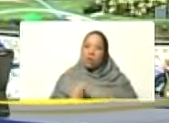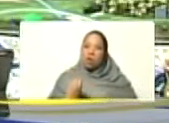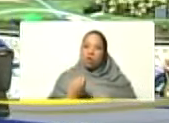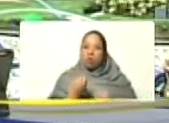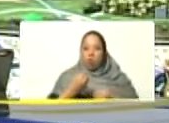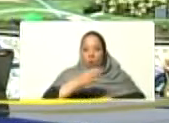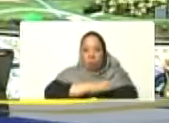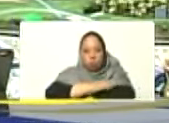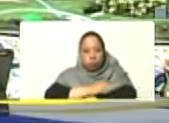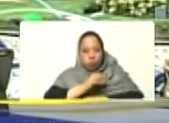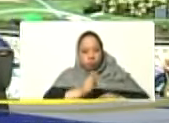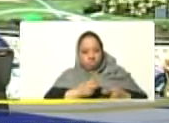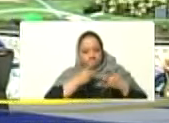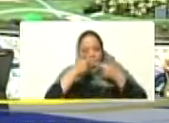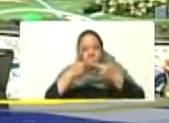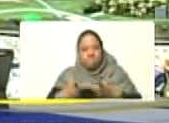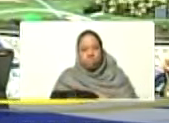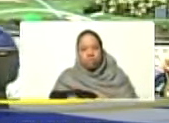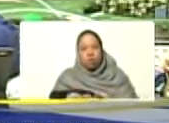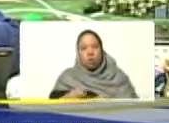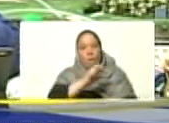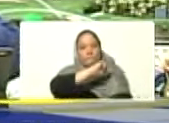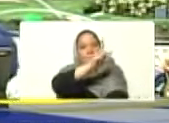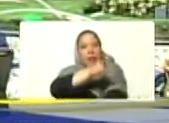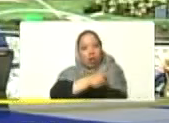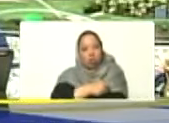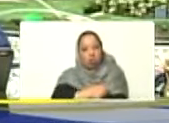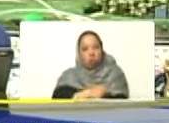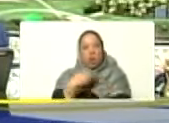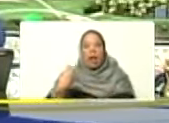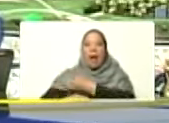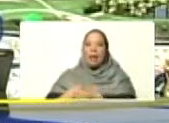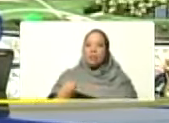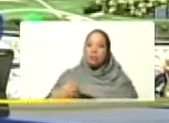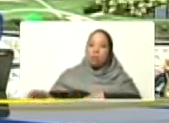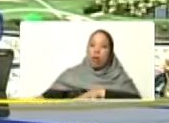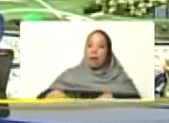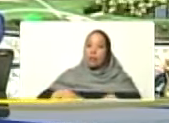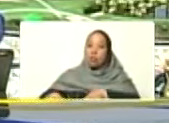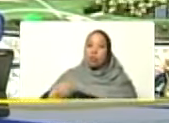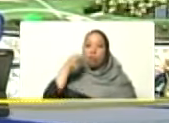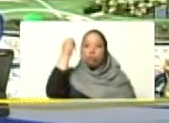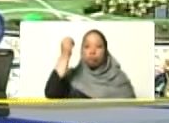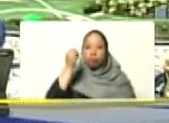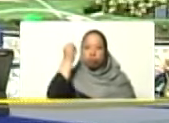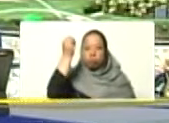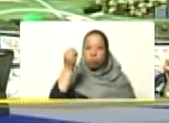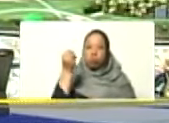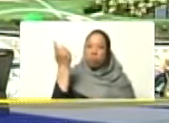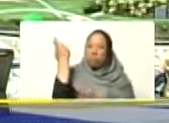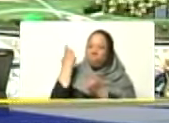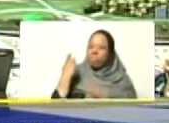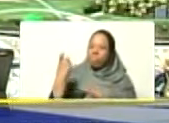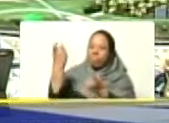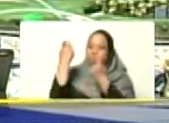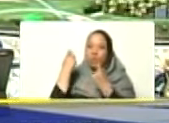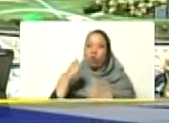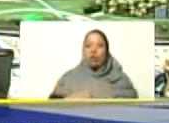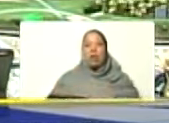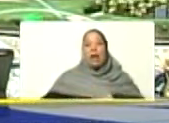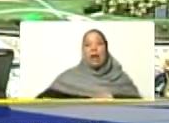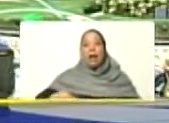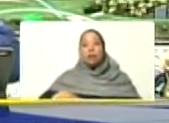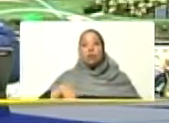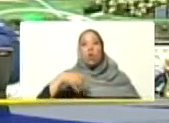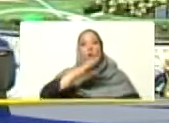valores. Y los valores se crean en base a la acción, a la conciencia, conciencia, acción, acción,